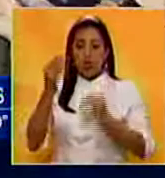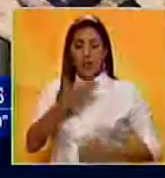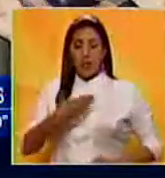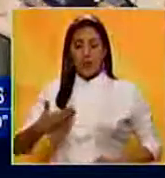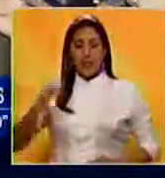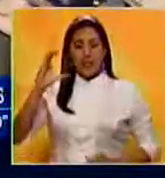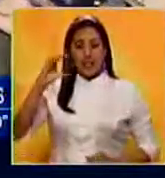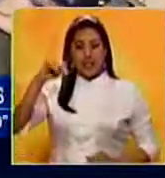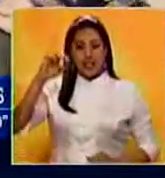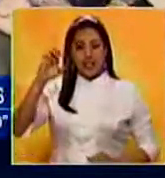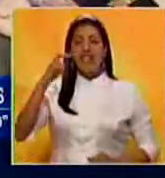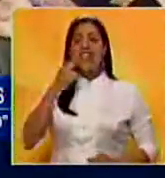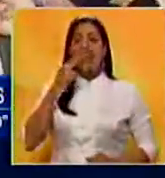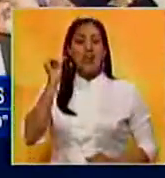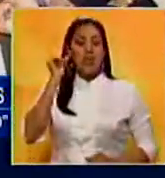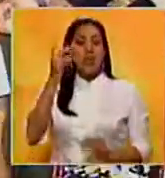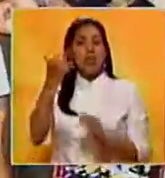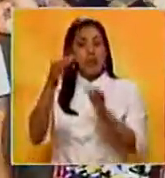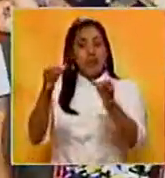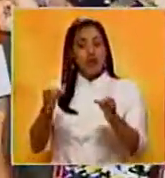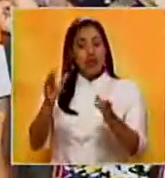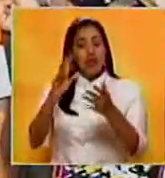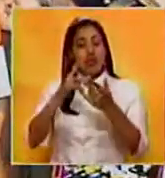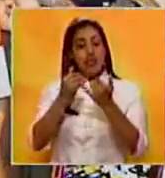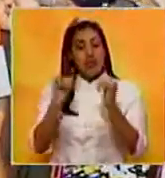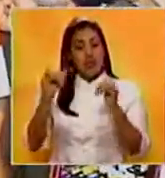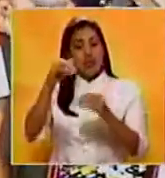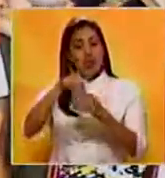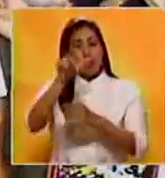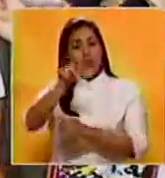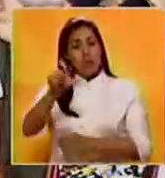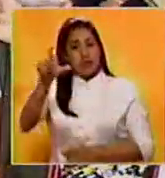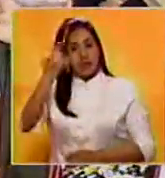presidenta del cne tibisay lucena a garantizar el voto de los venezolanos